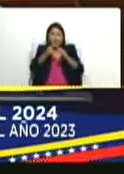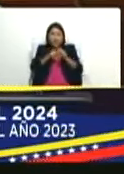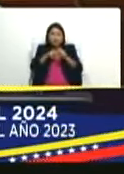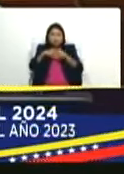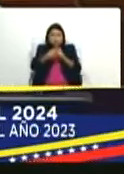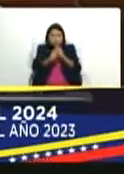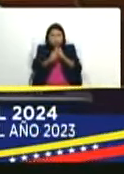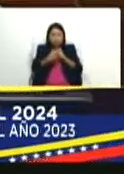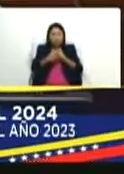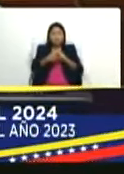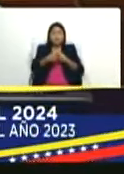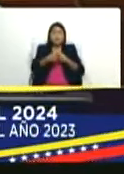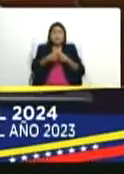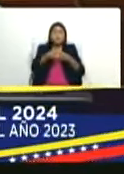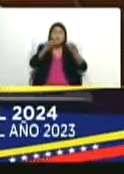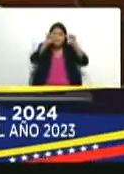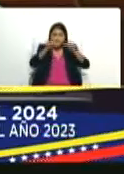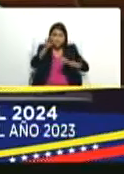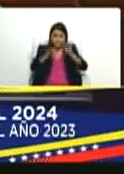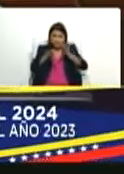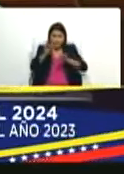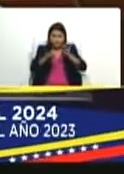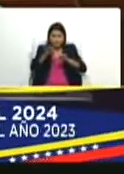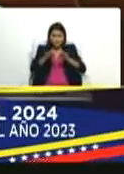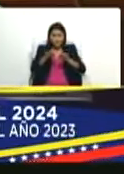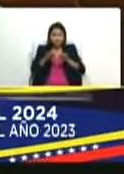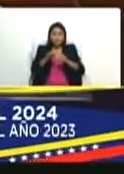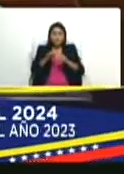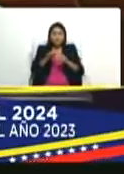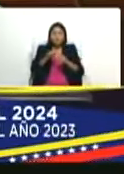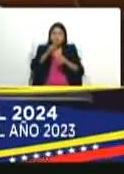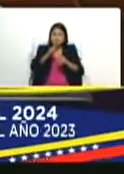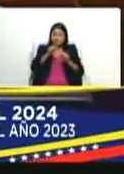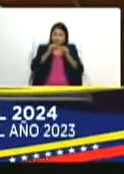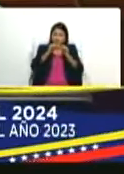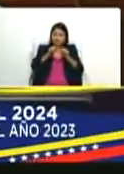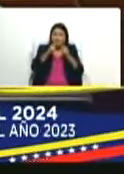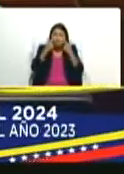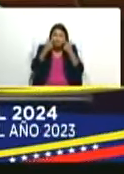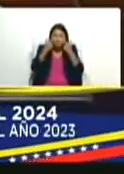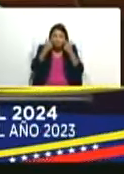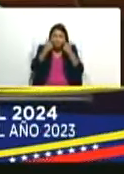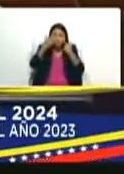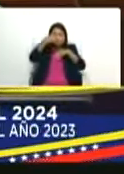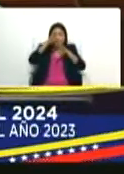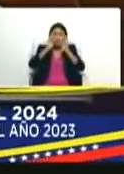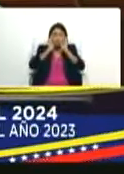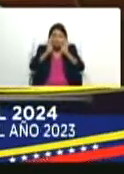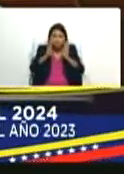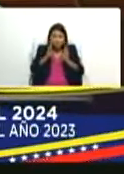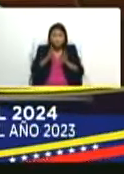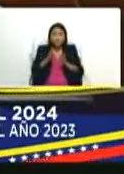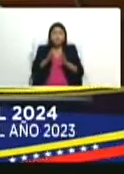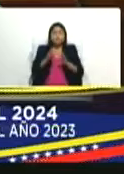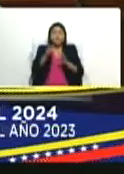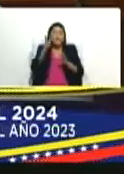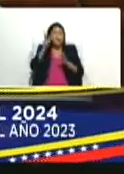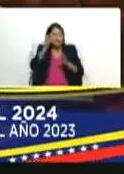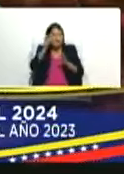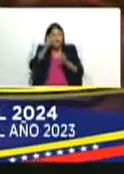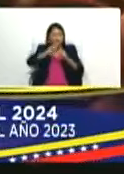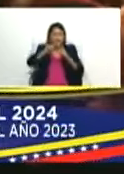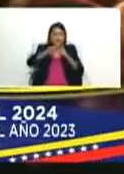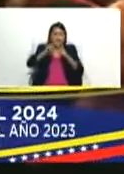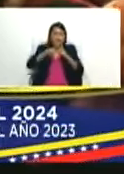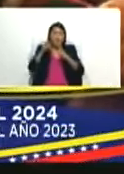justicia, tenemos que permanecer atentas y atentos, escuchar las diferentes perspectivas, de